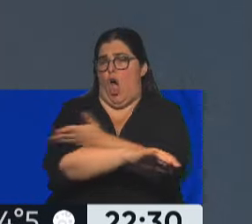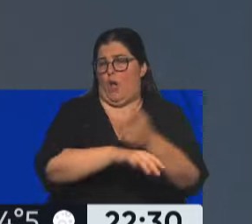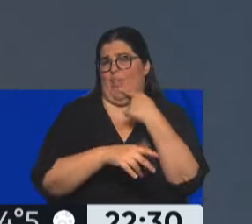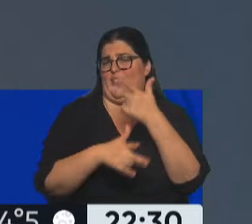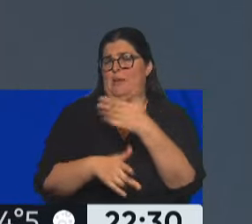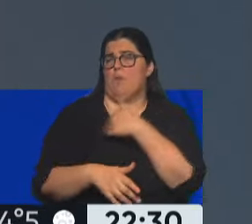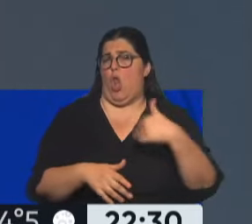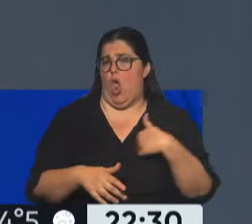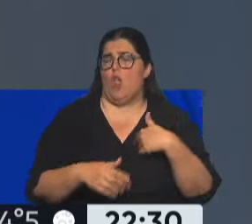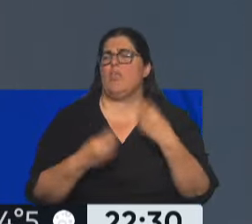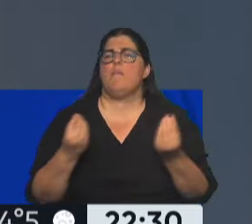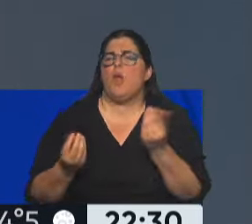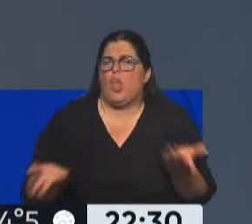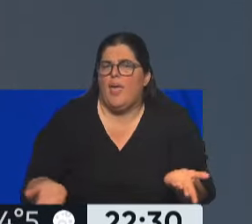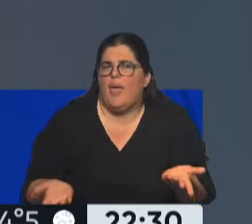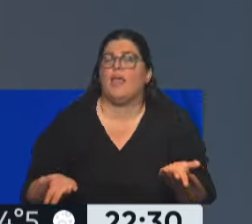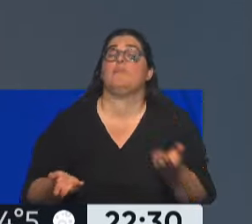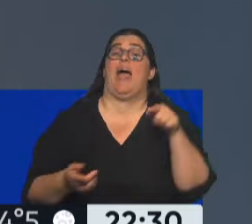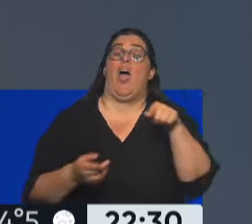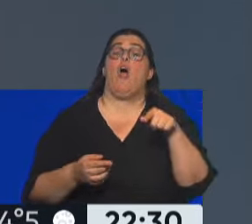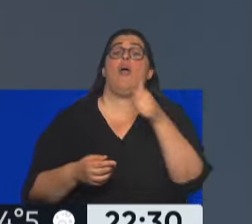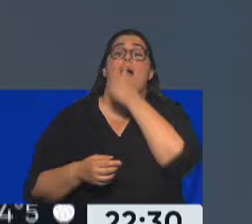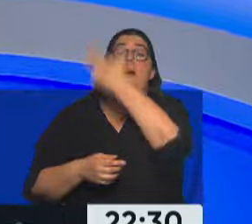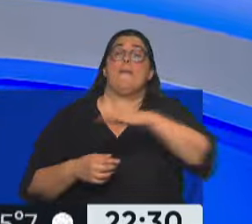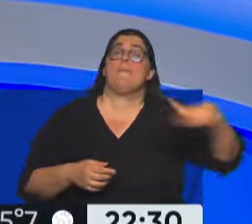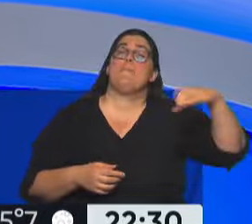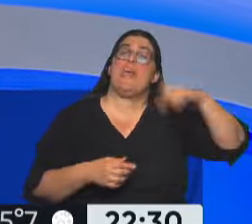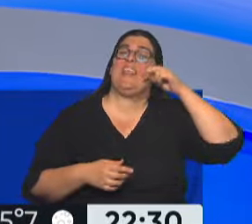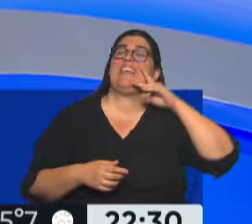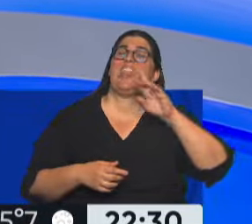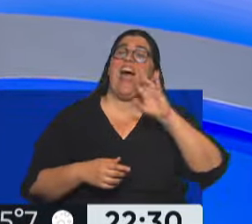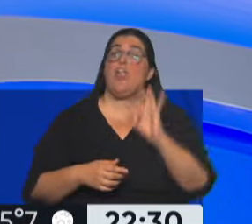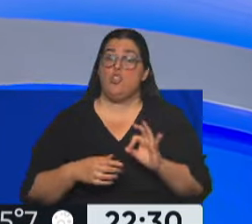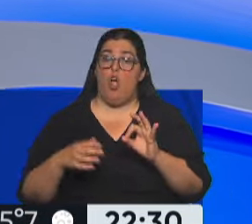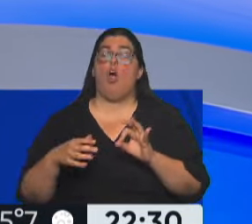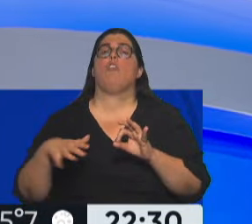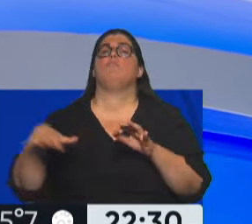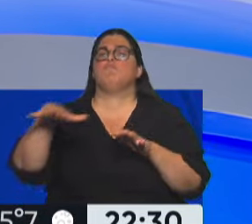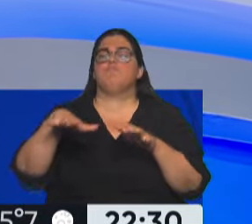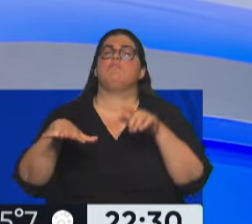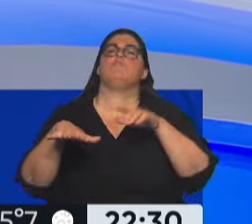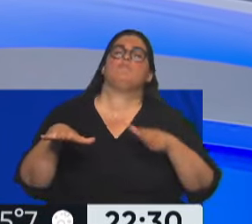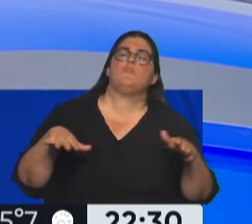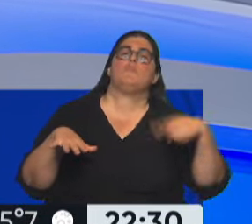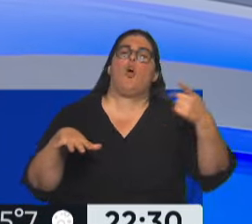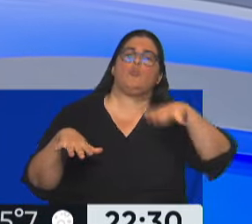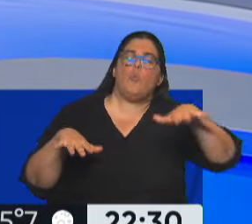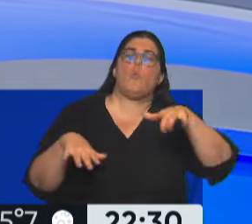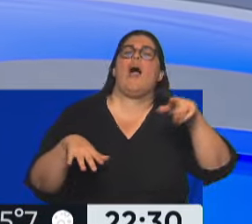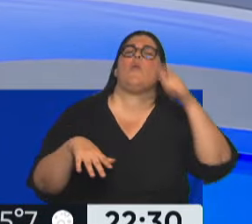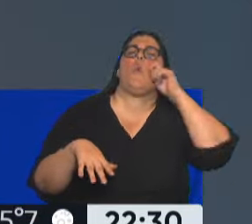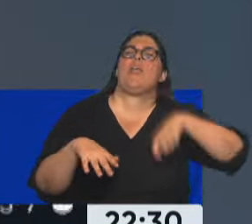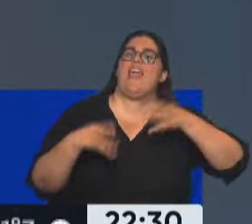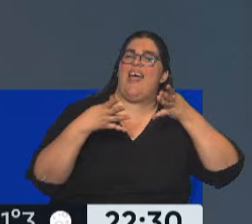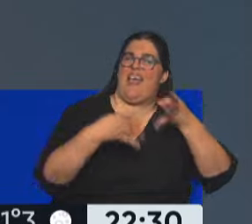Porque ahora, sobre el frente mediterráneo, está el frente de Europa Oriental con la guerra en Ucrania. Claro. Entonces,